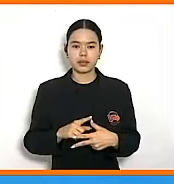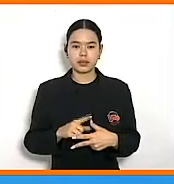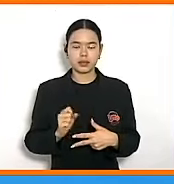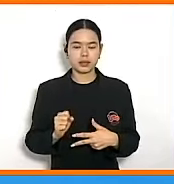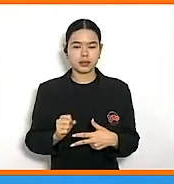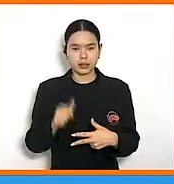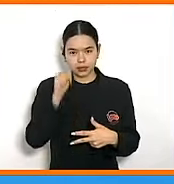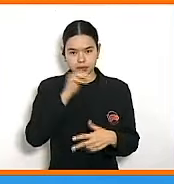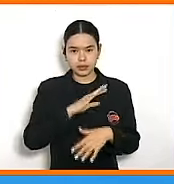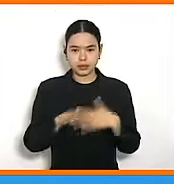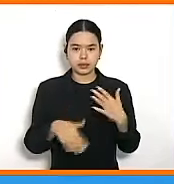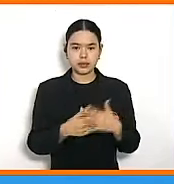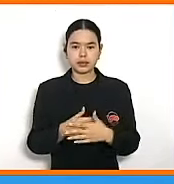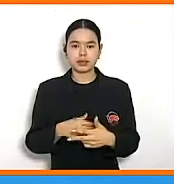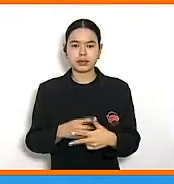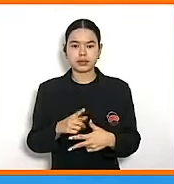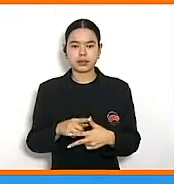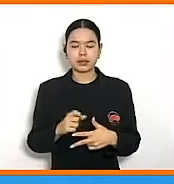atentos,